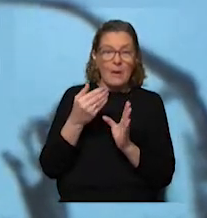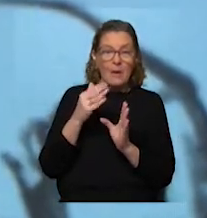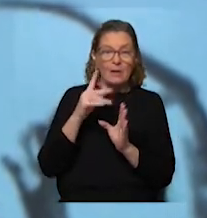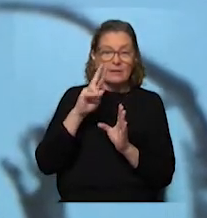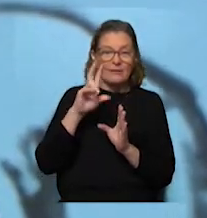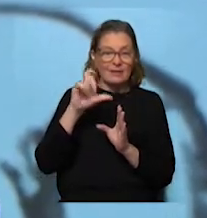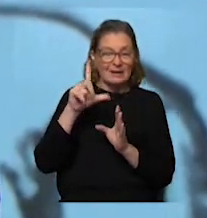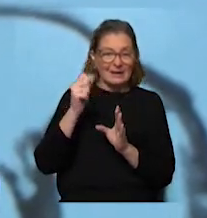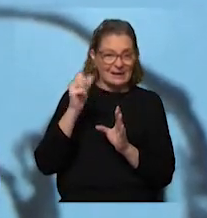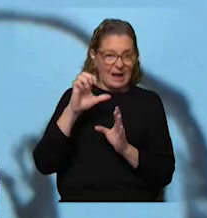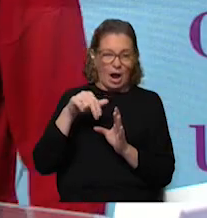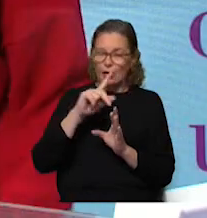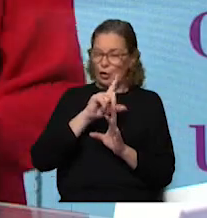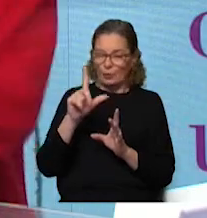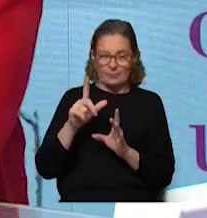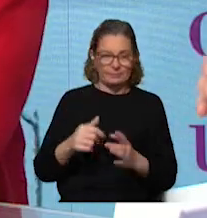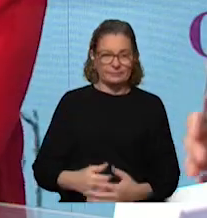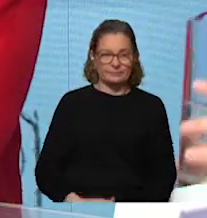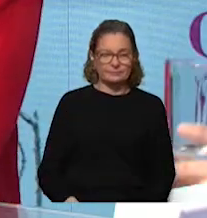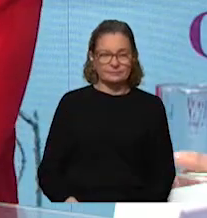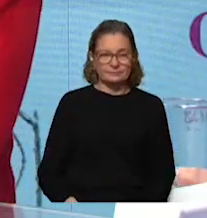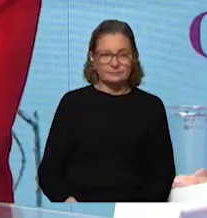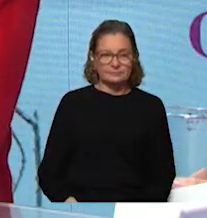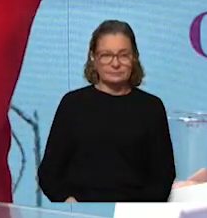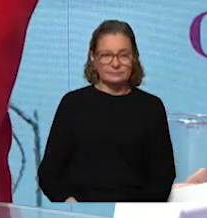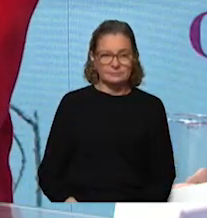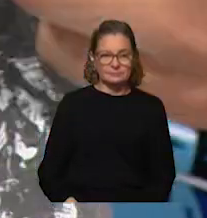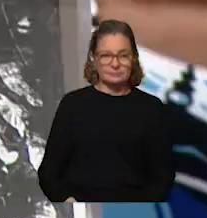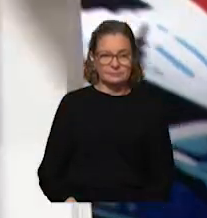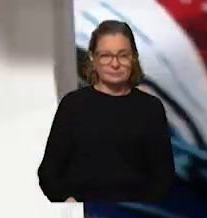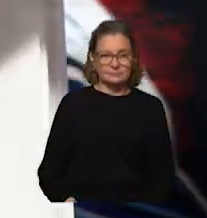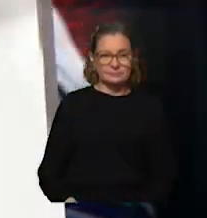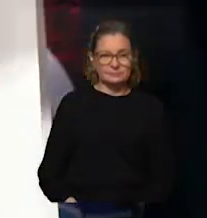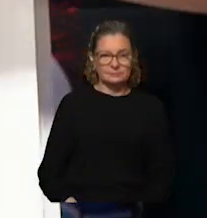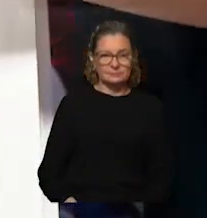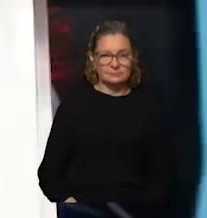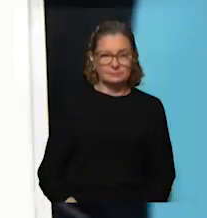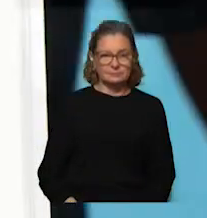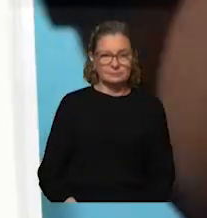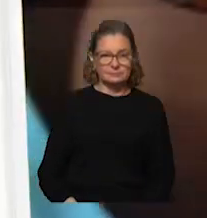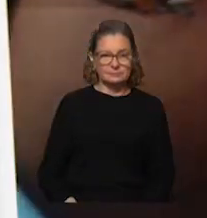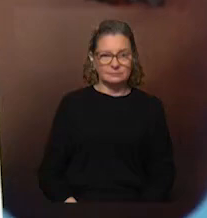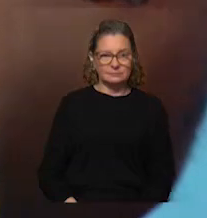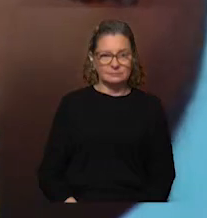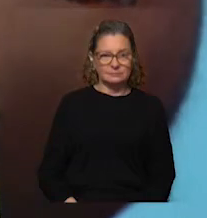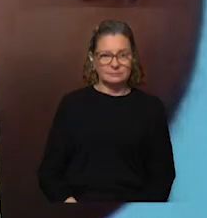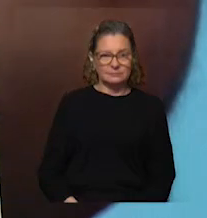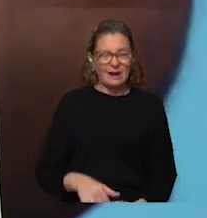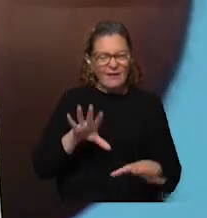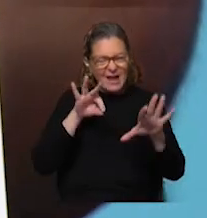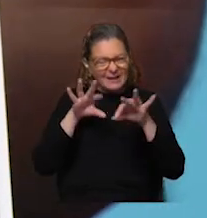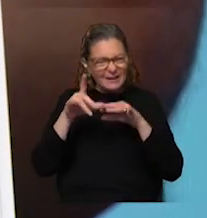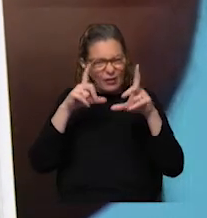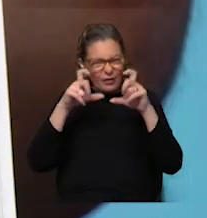yo voy a poner acá lo mismo sacamos muchas fotos ibas eligiendo